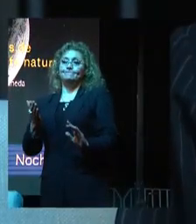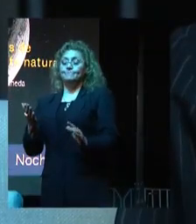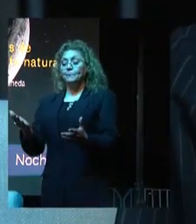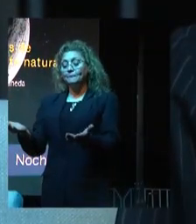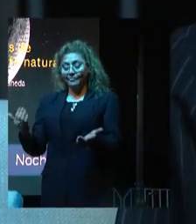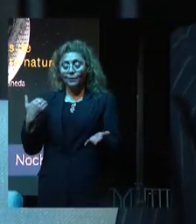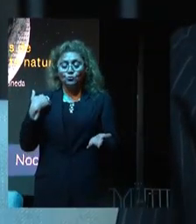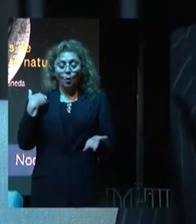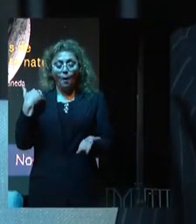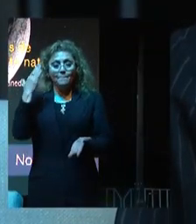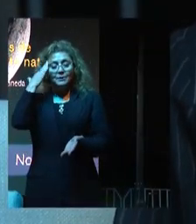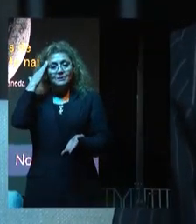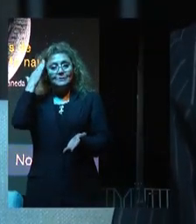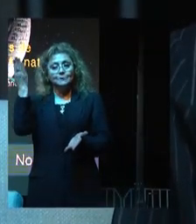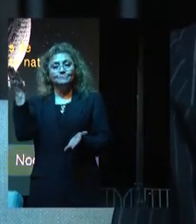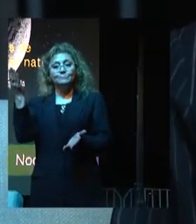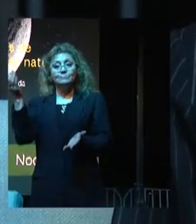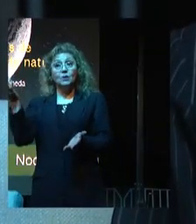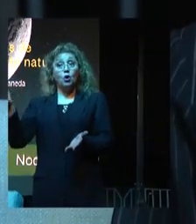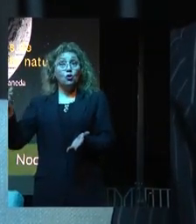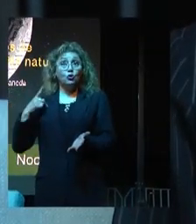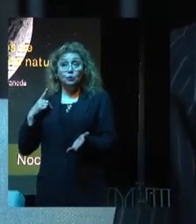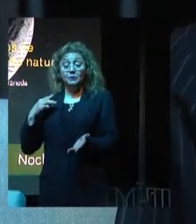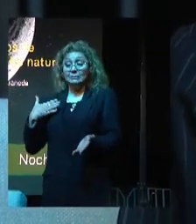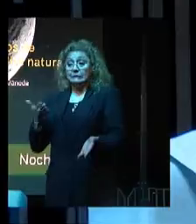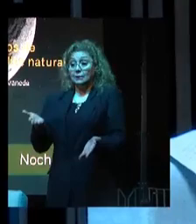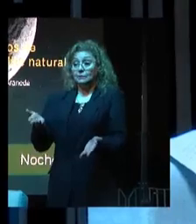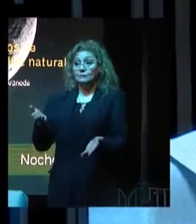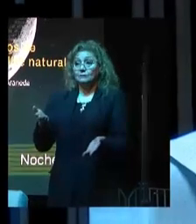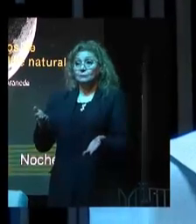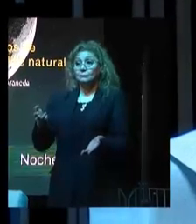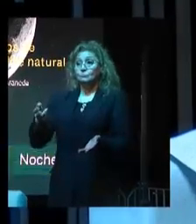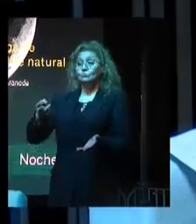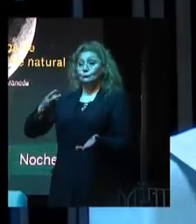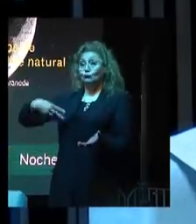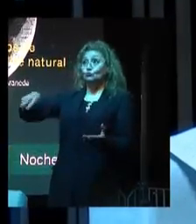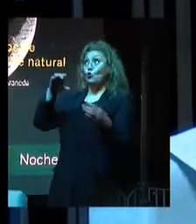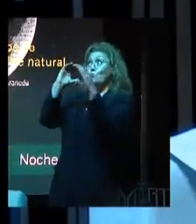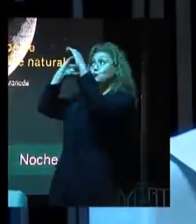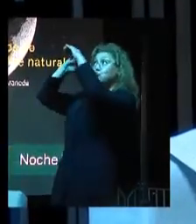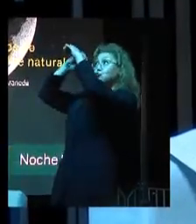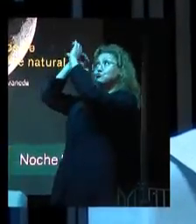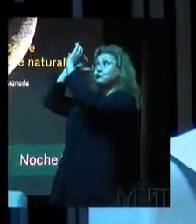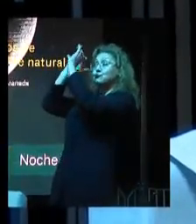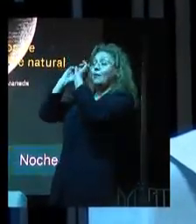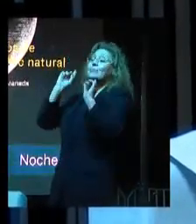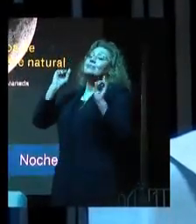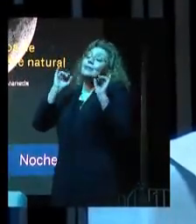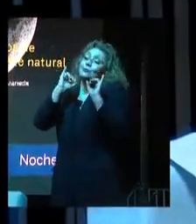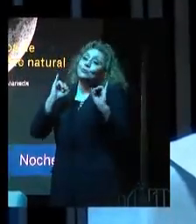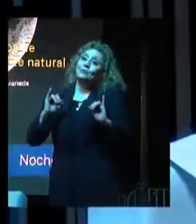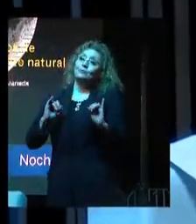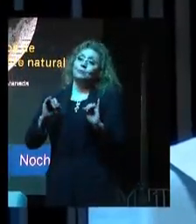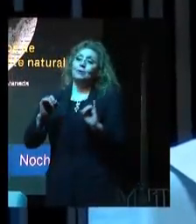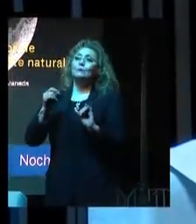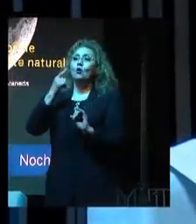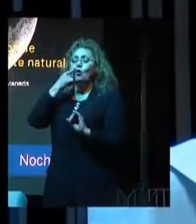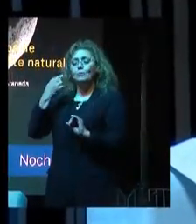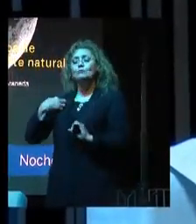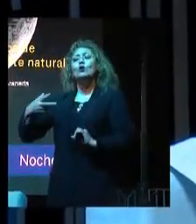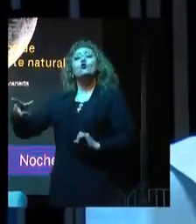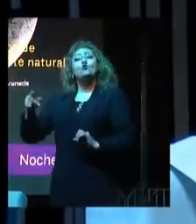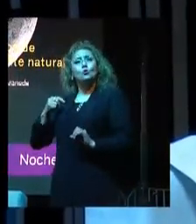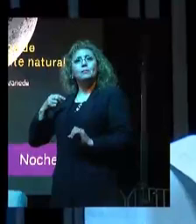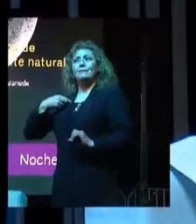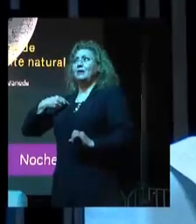Mira, yo creo que la culpa la tenemos los astrónomos, de alguna manera. Los astrónomos somos culpables de no